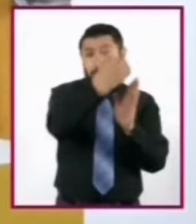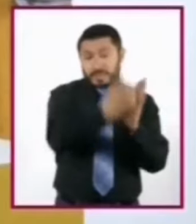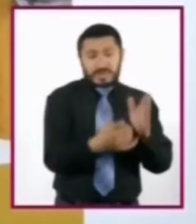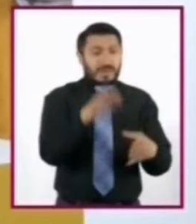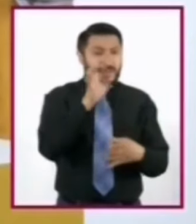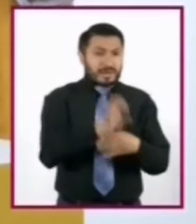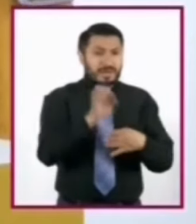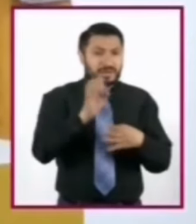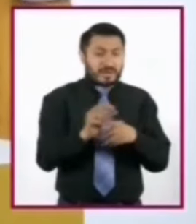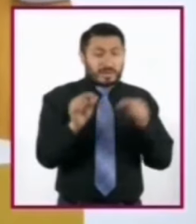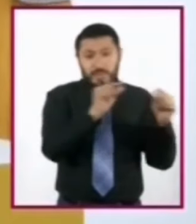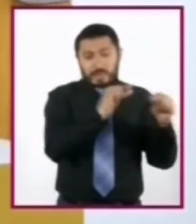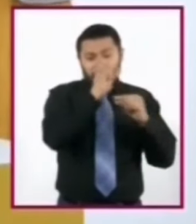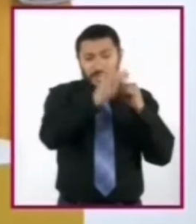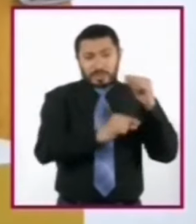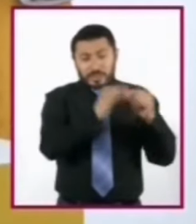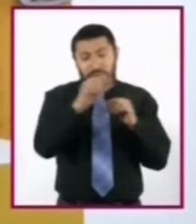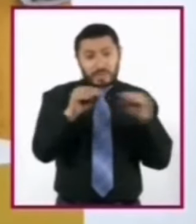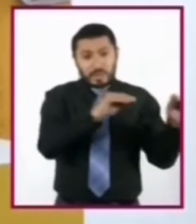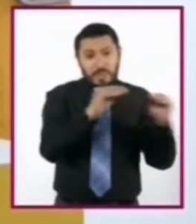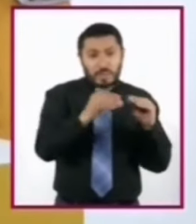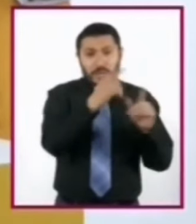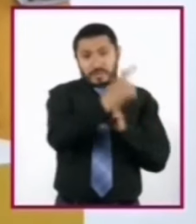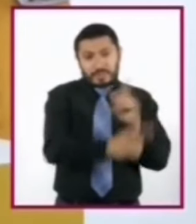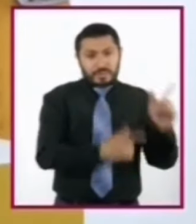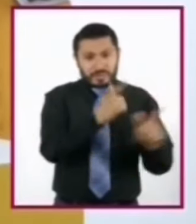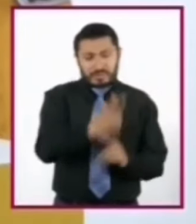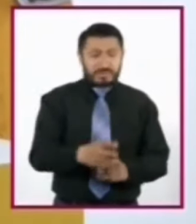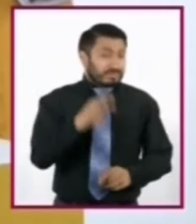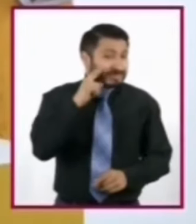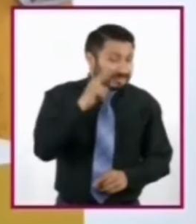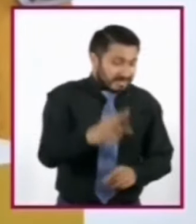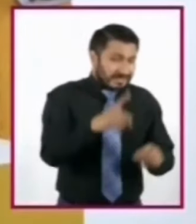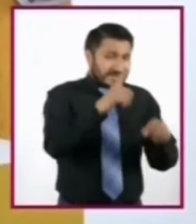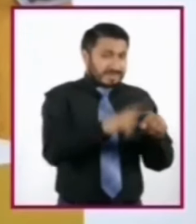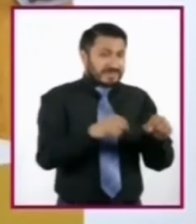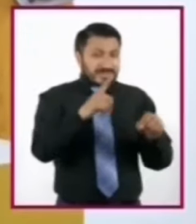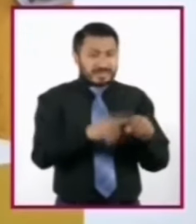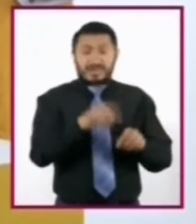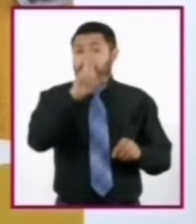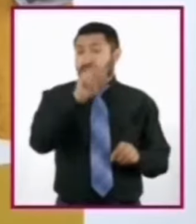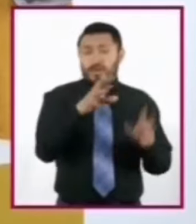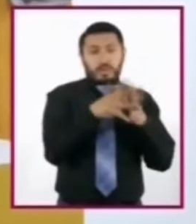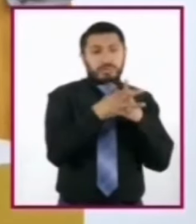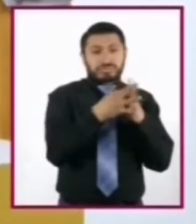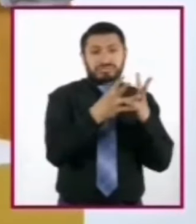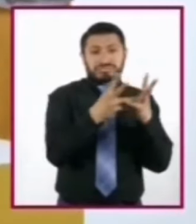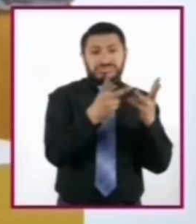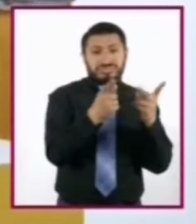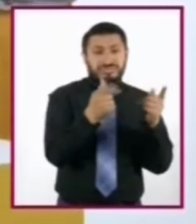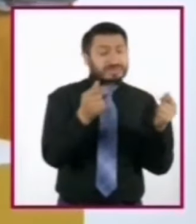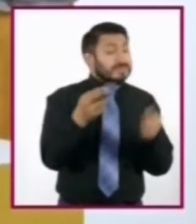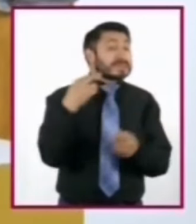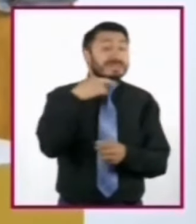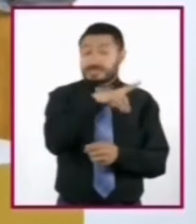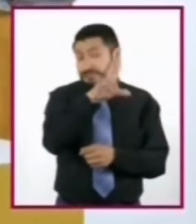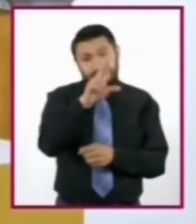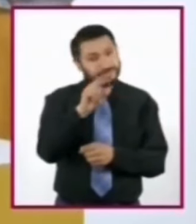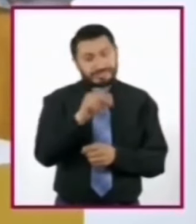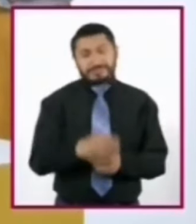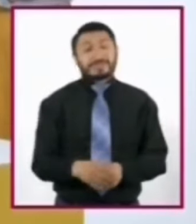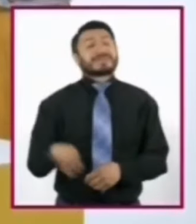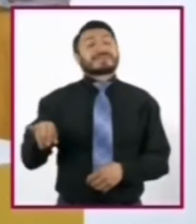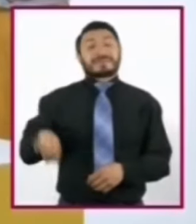moverán menos, lo que se refleja en que el colorante no se dispersa tanto. Esto es muy interesante,